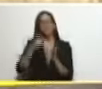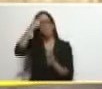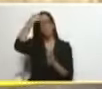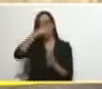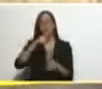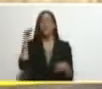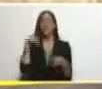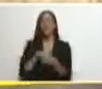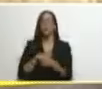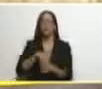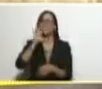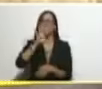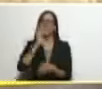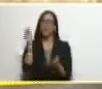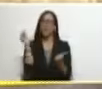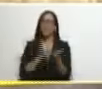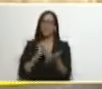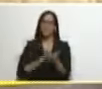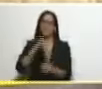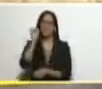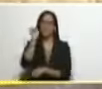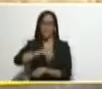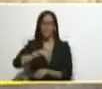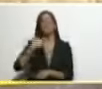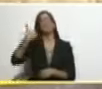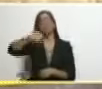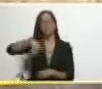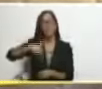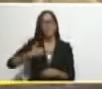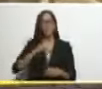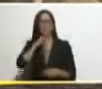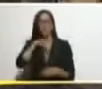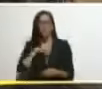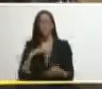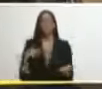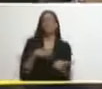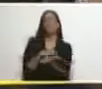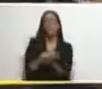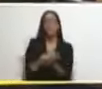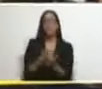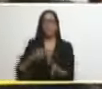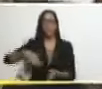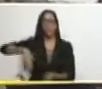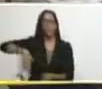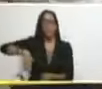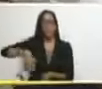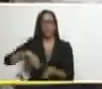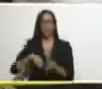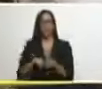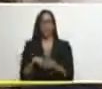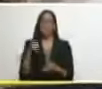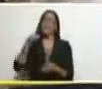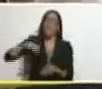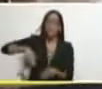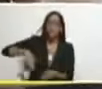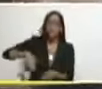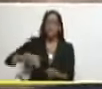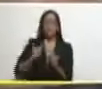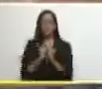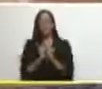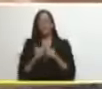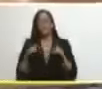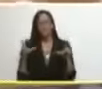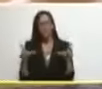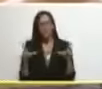votó 5 veces sí sus derechos históricos sobre la Guayana Esequiba, la Guayana de los